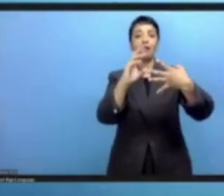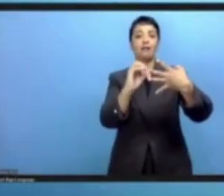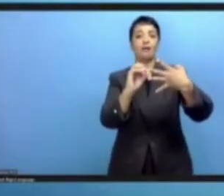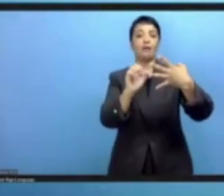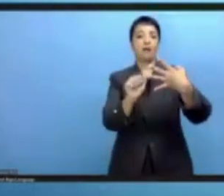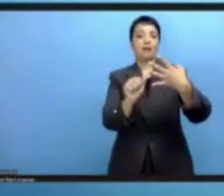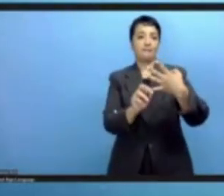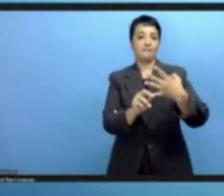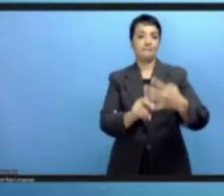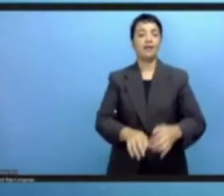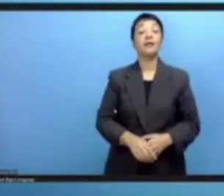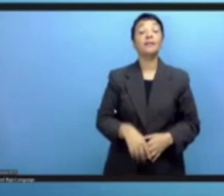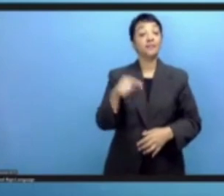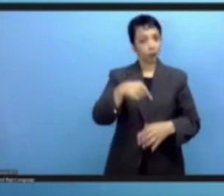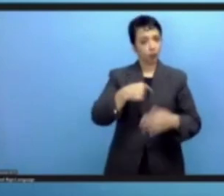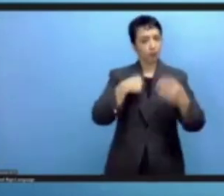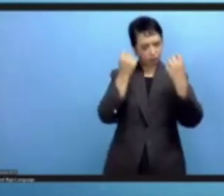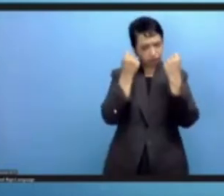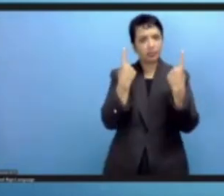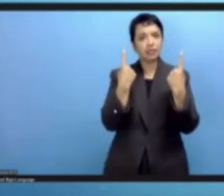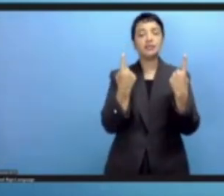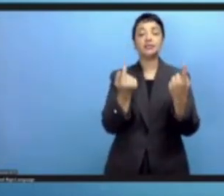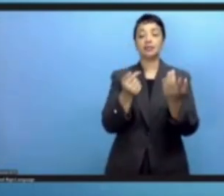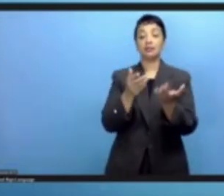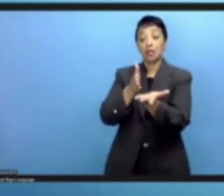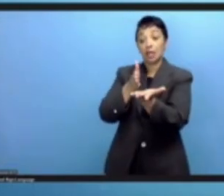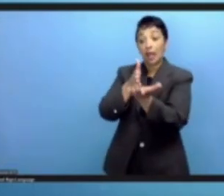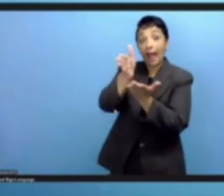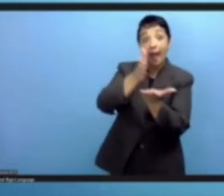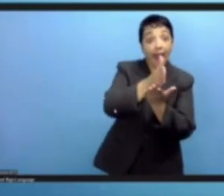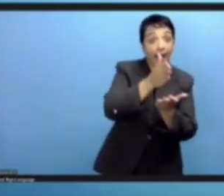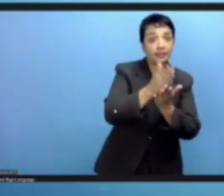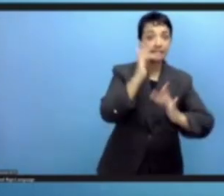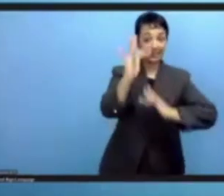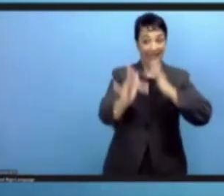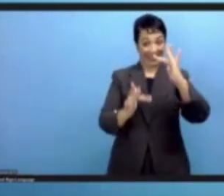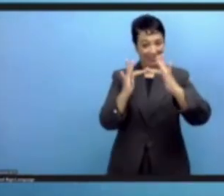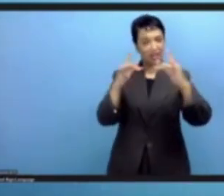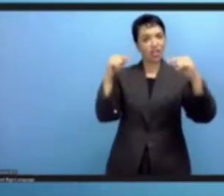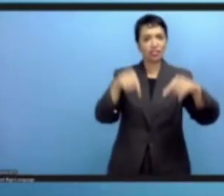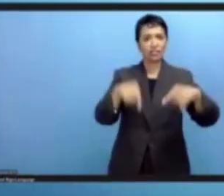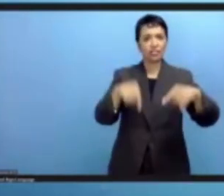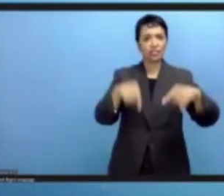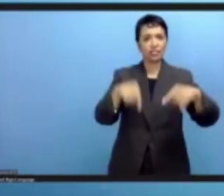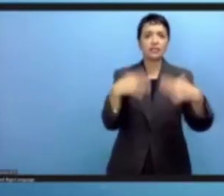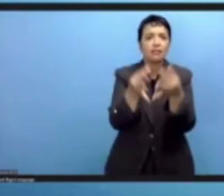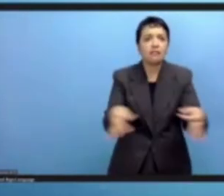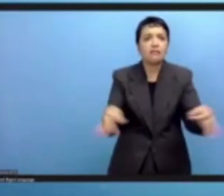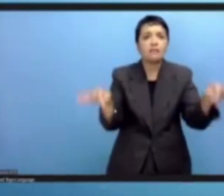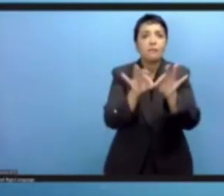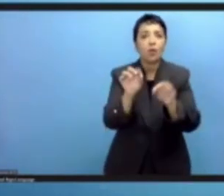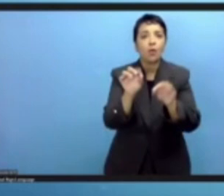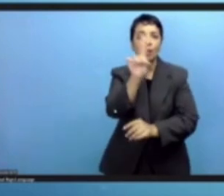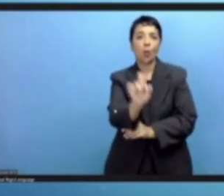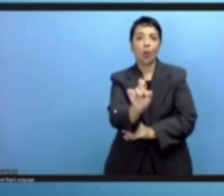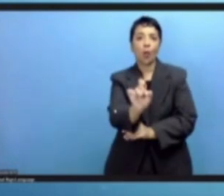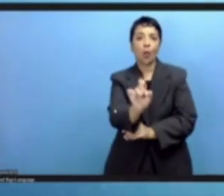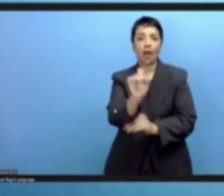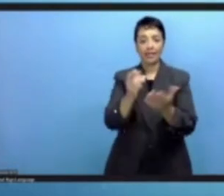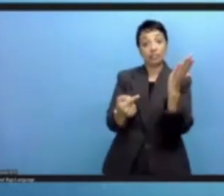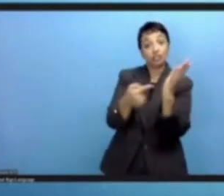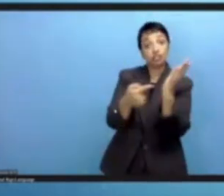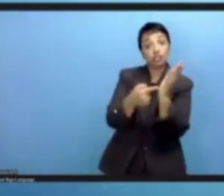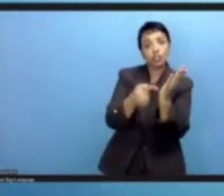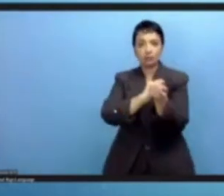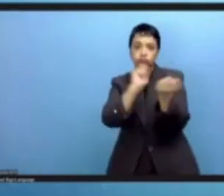marco reconocemos que internet y las tecnologías digitales son el centro